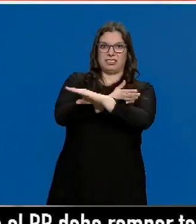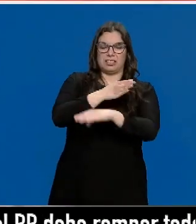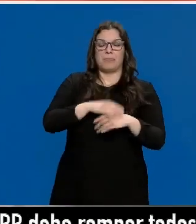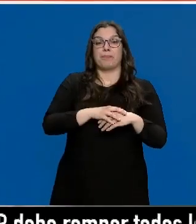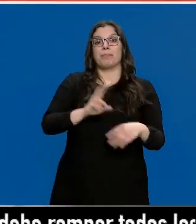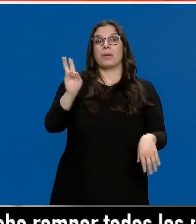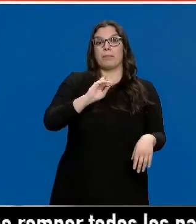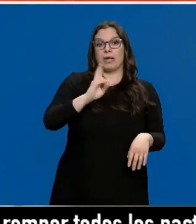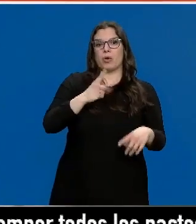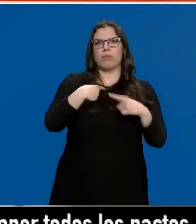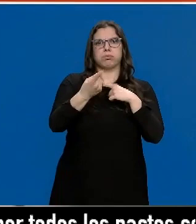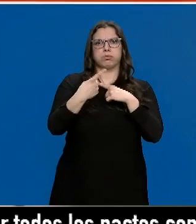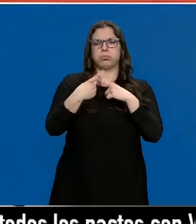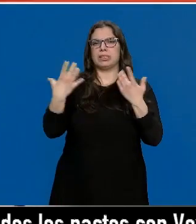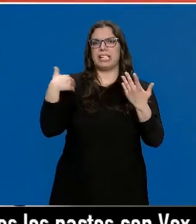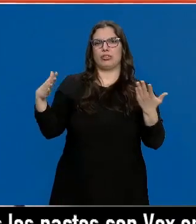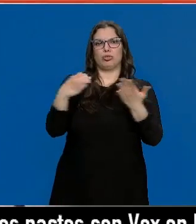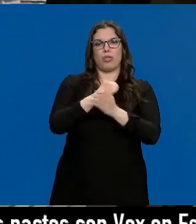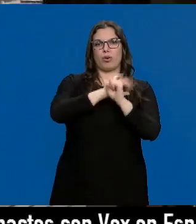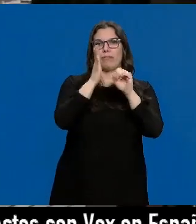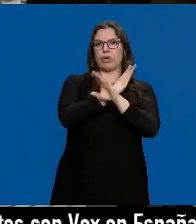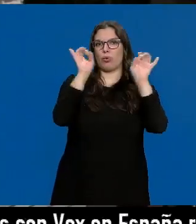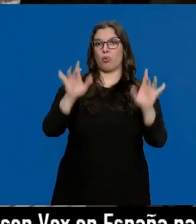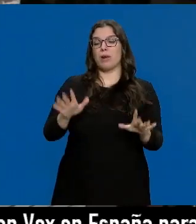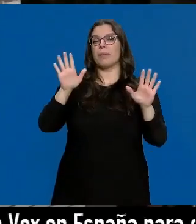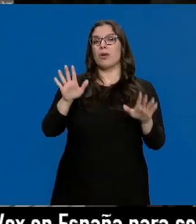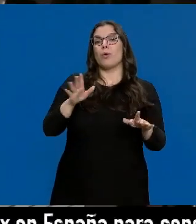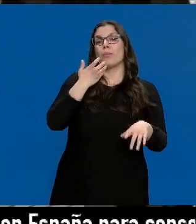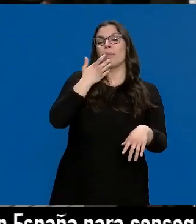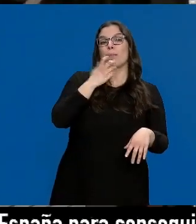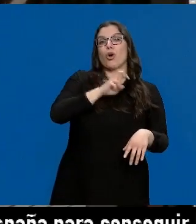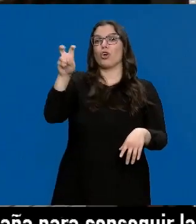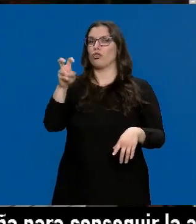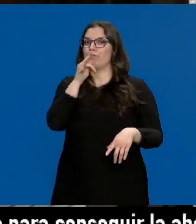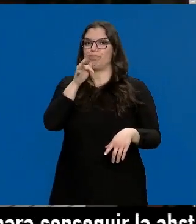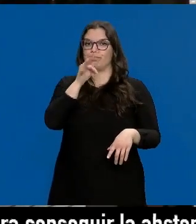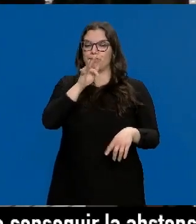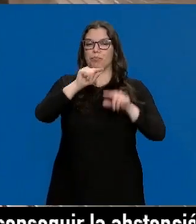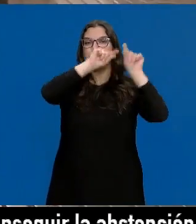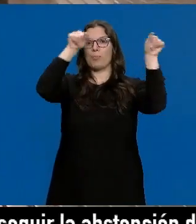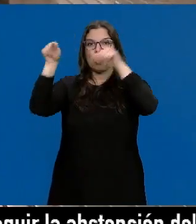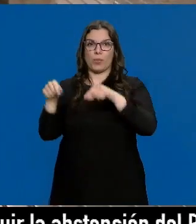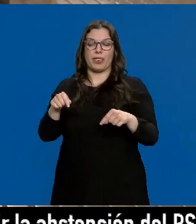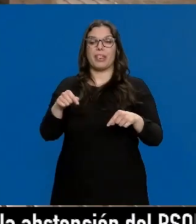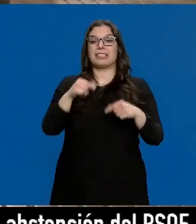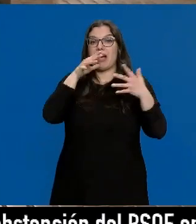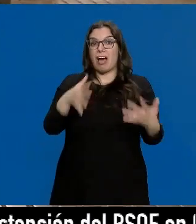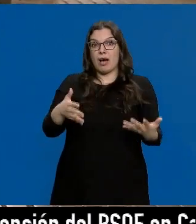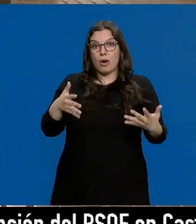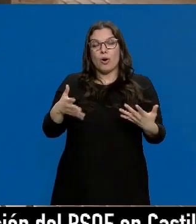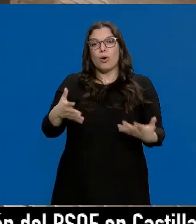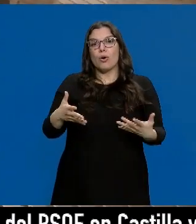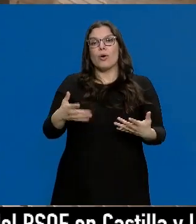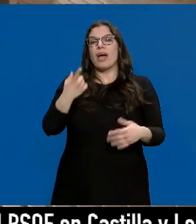Valladolid recupera todas sus frecuencias previas a la pandemia, pero no ocurre lo mismo en el resto de provincias. A estas alturas